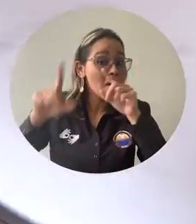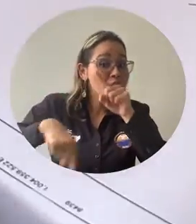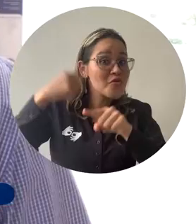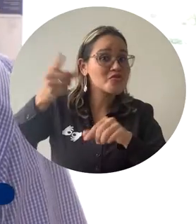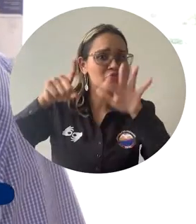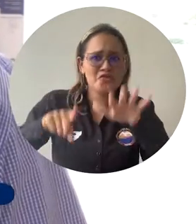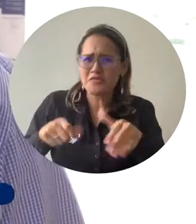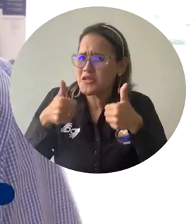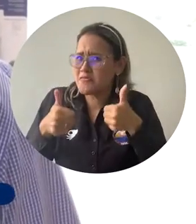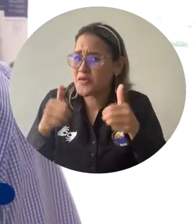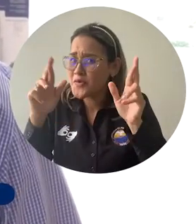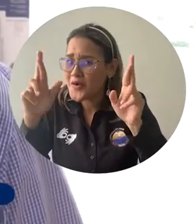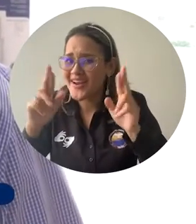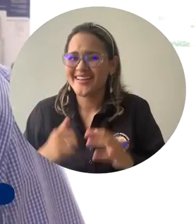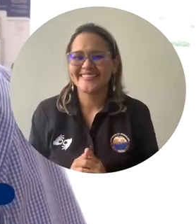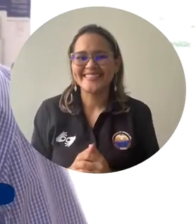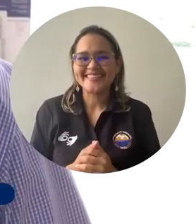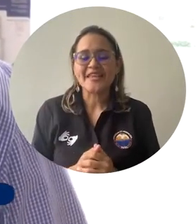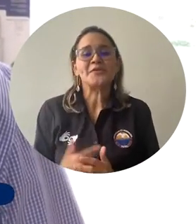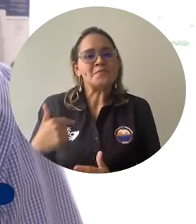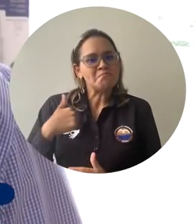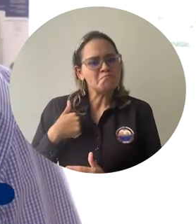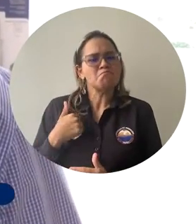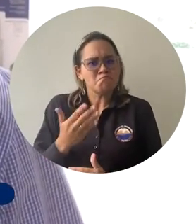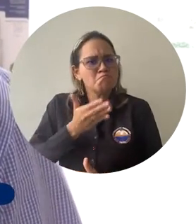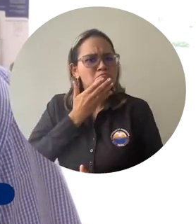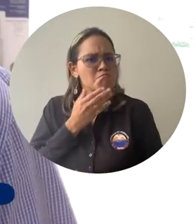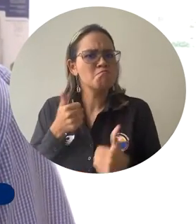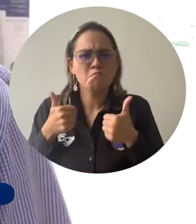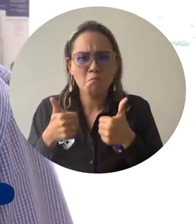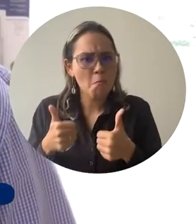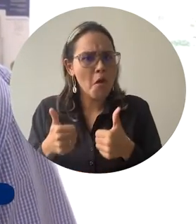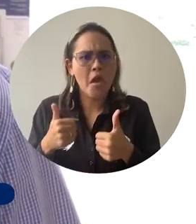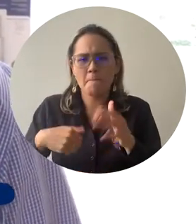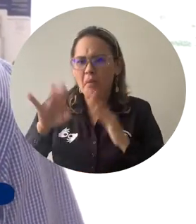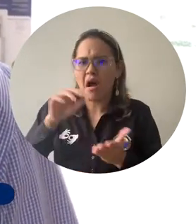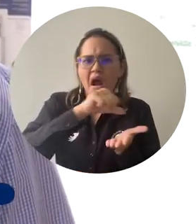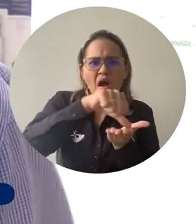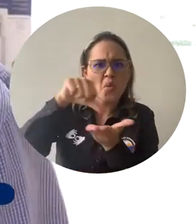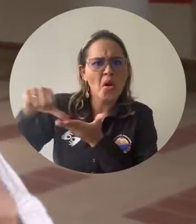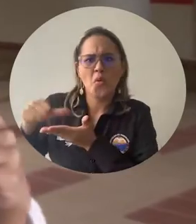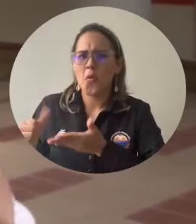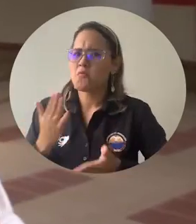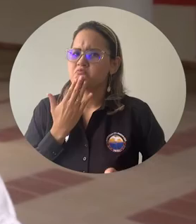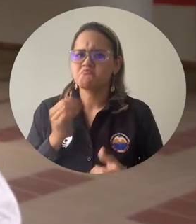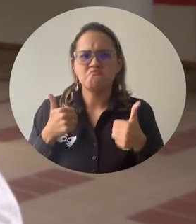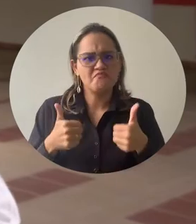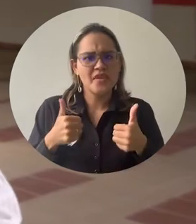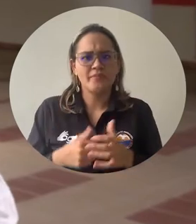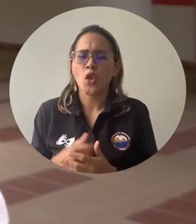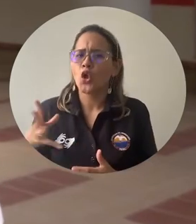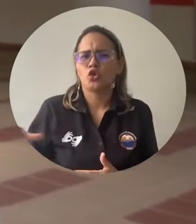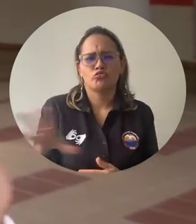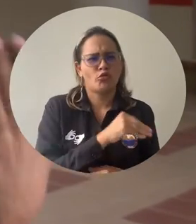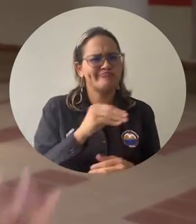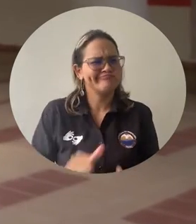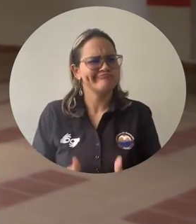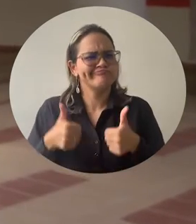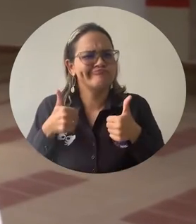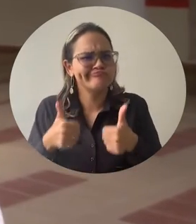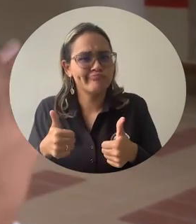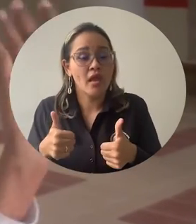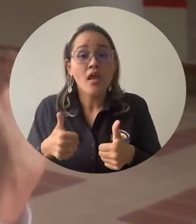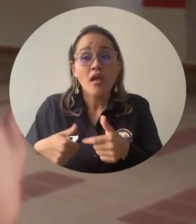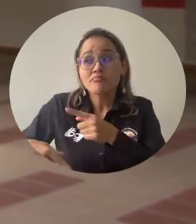igual de bueno. Estamos muy satisfechos con la ejecución del presupuesto hasta la fecha, hasta mitad de año. Todo se encuentra muy